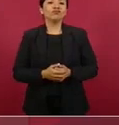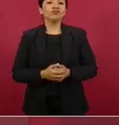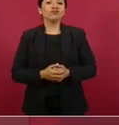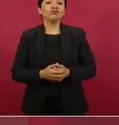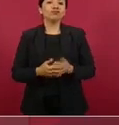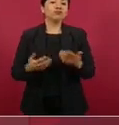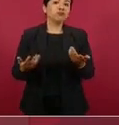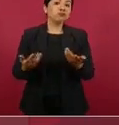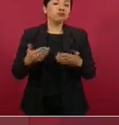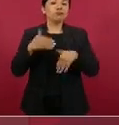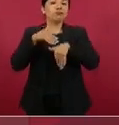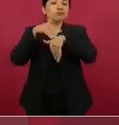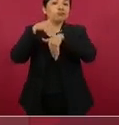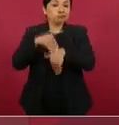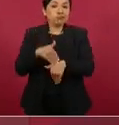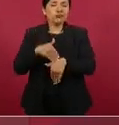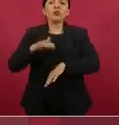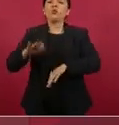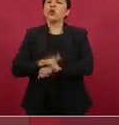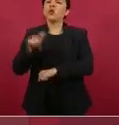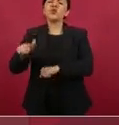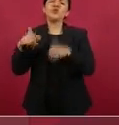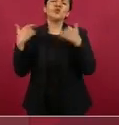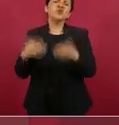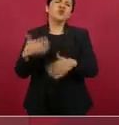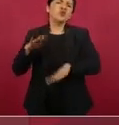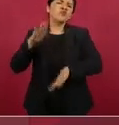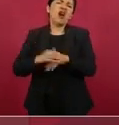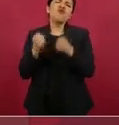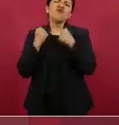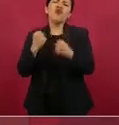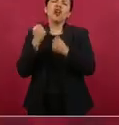porque es muy conservador.